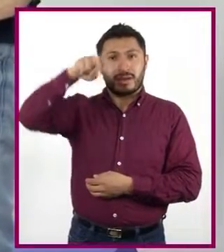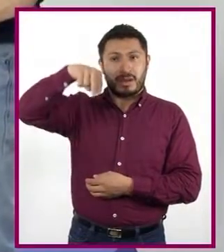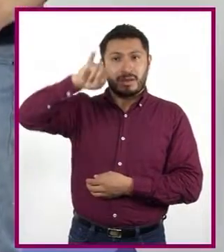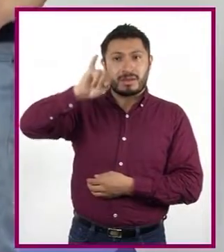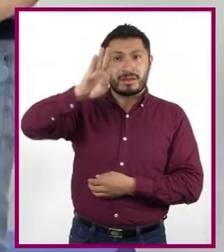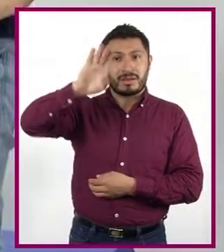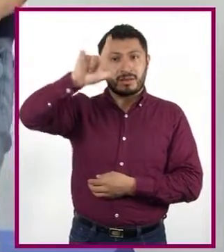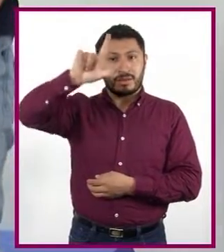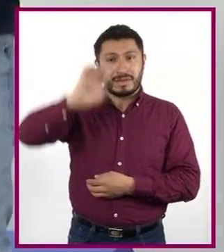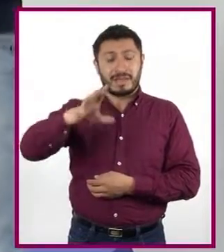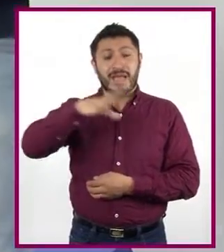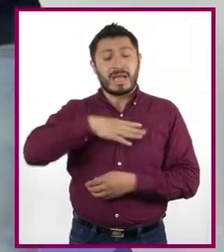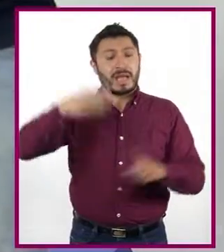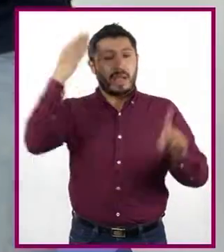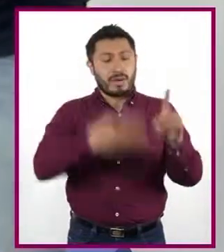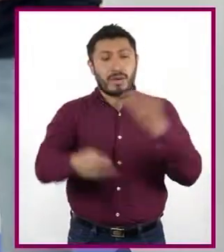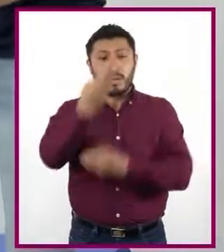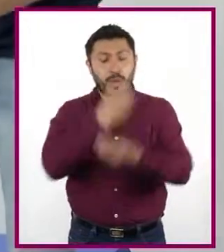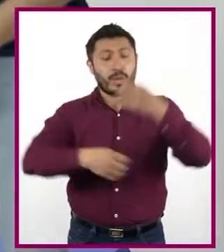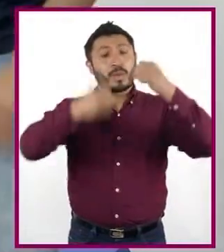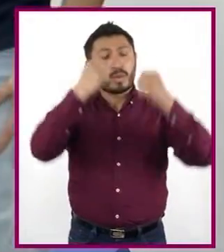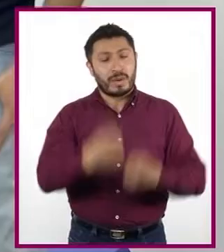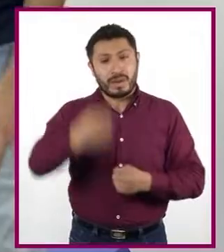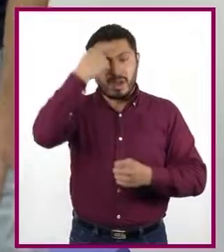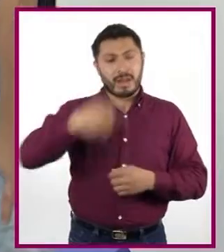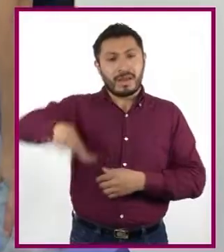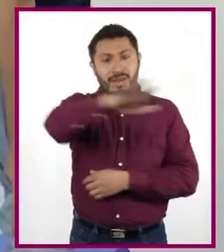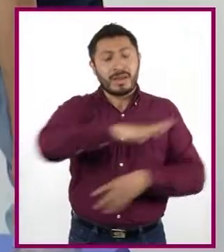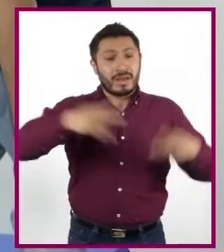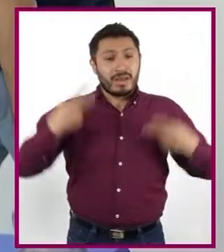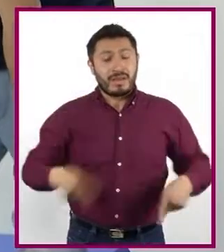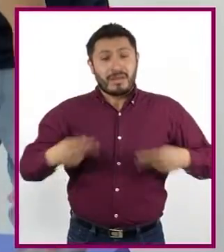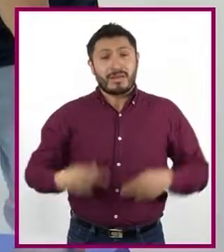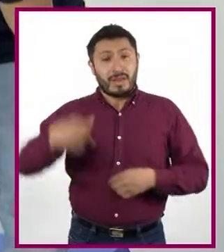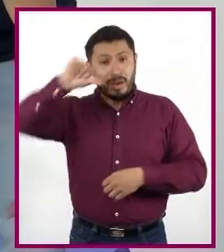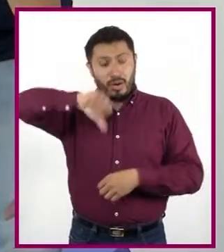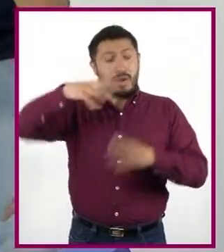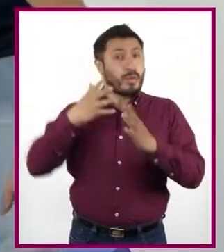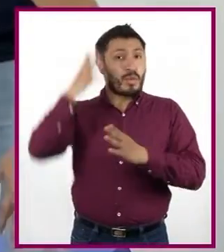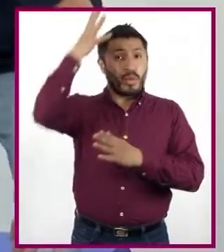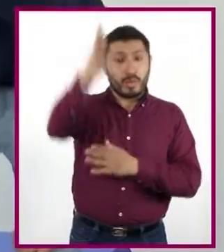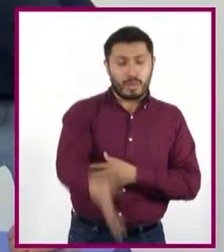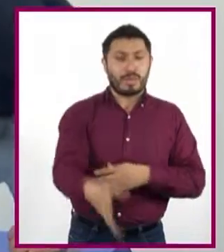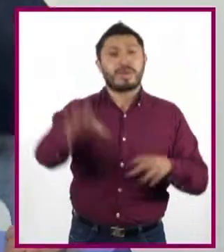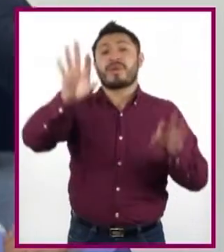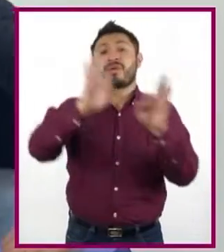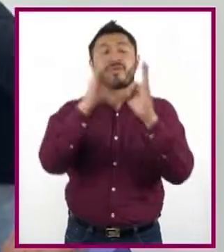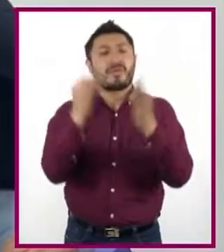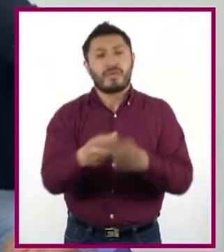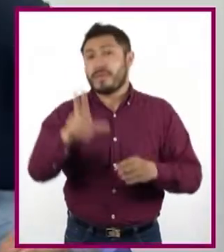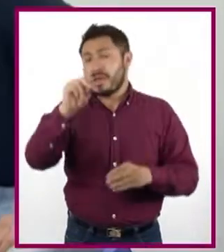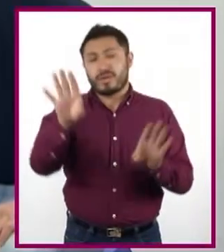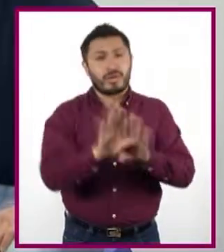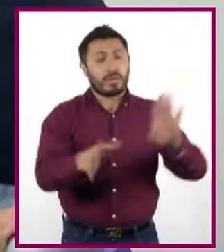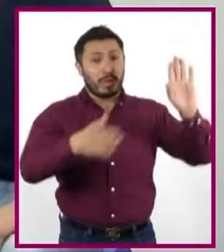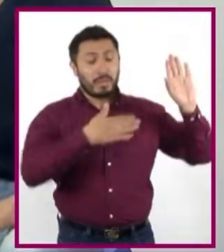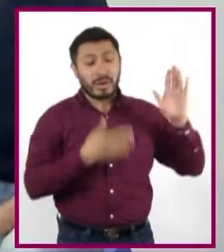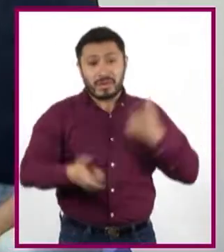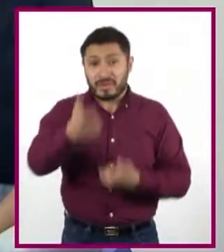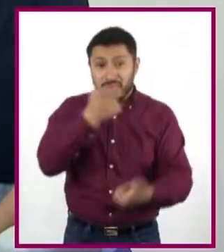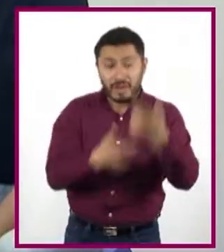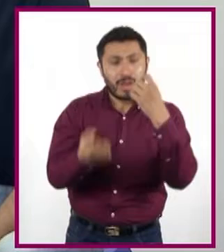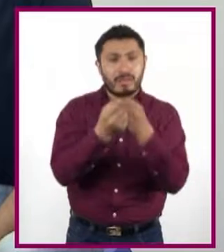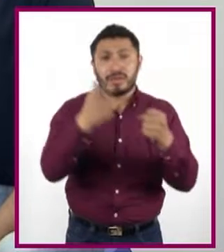la seguridad alimentaria para todas las personas, hoy y a futuro, de forma que no comprometa las bases económicas,